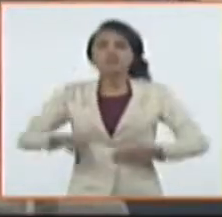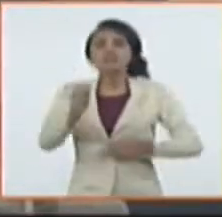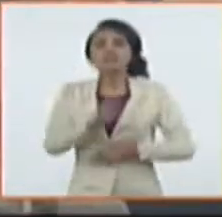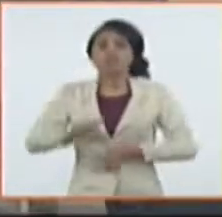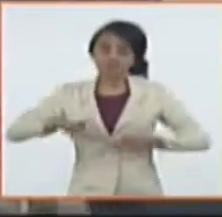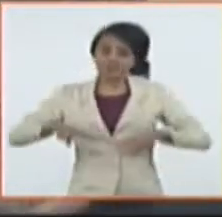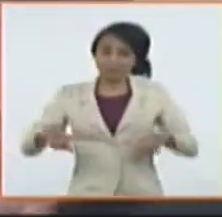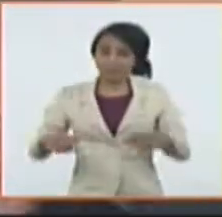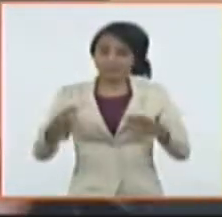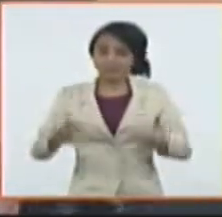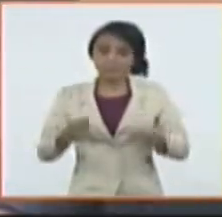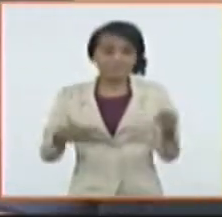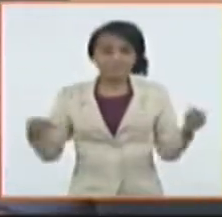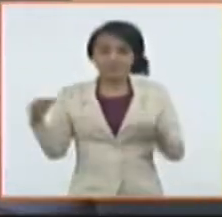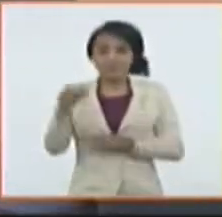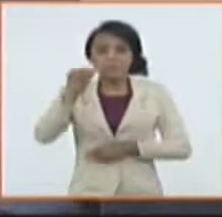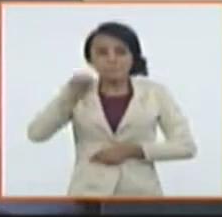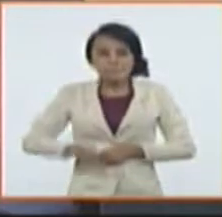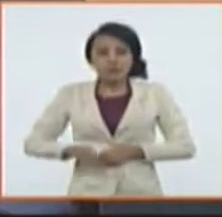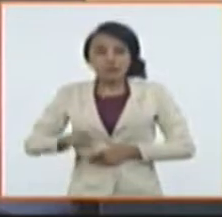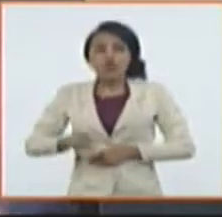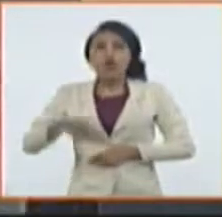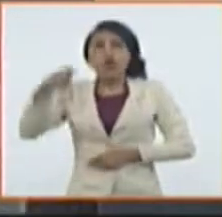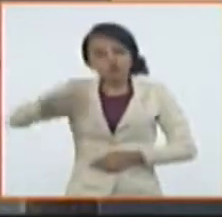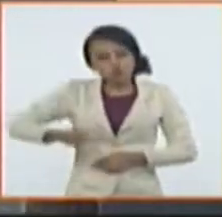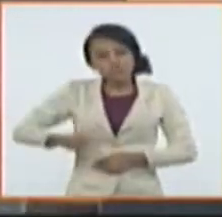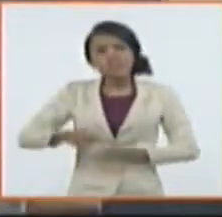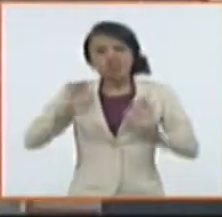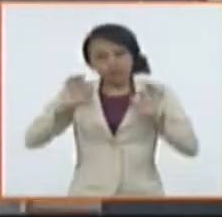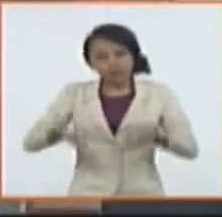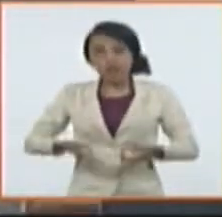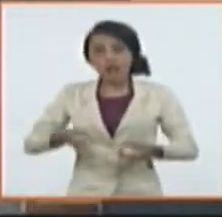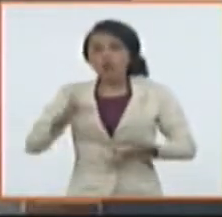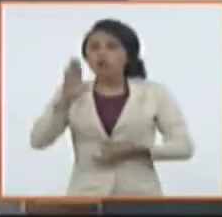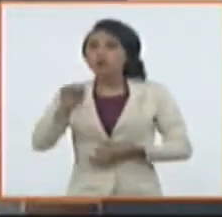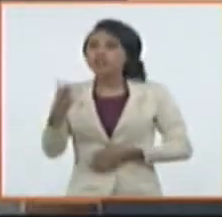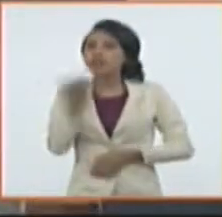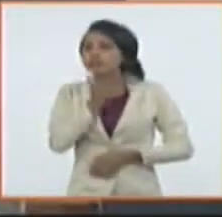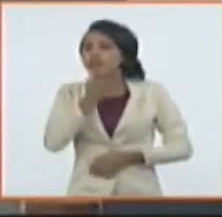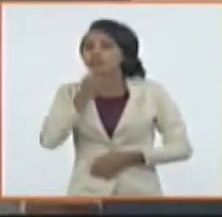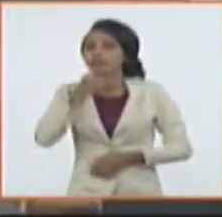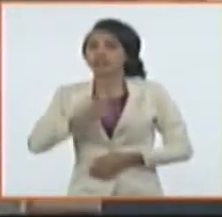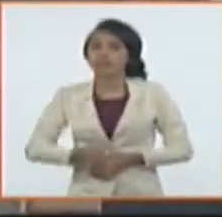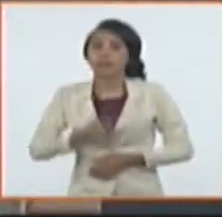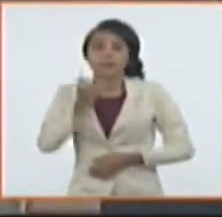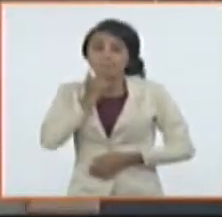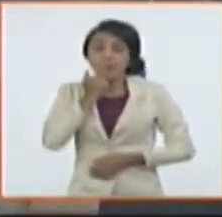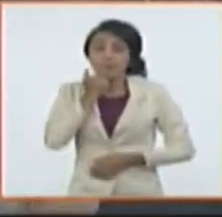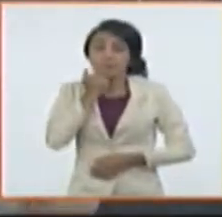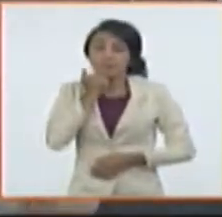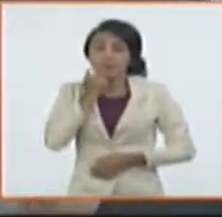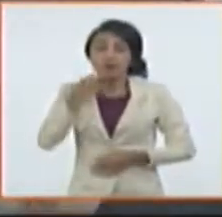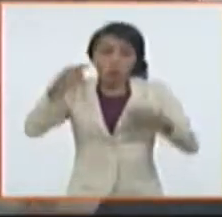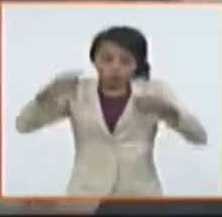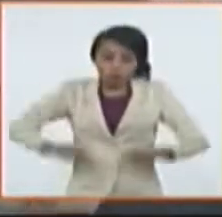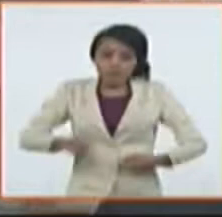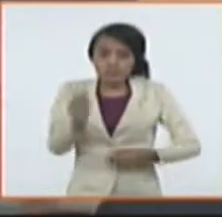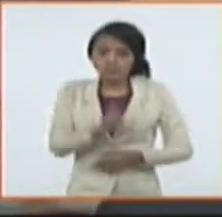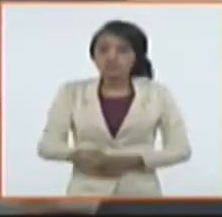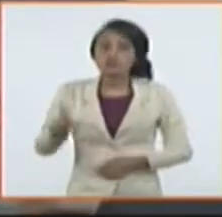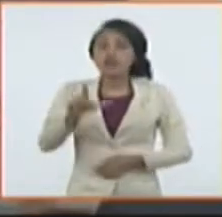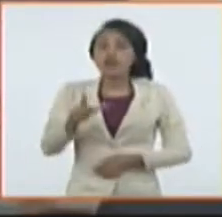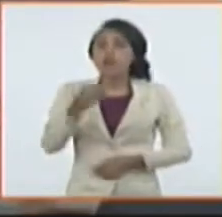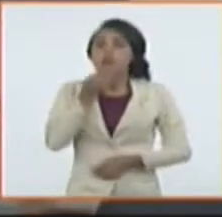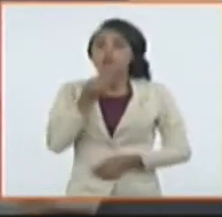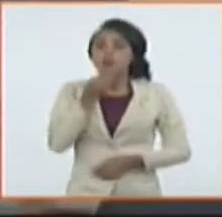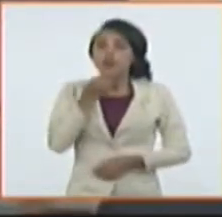social posible. Eso lo dijo Fidel. Ahora, para tener más justicia social y para poder hacer sostenible esa